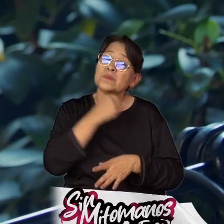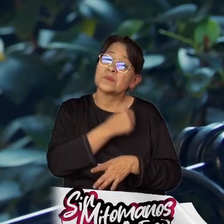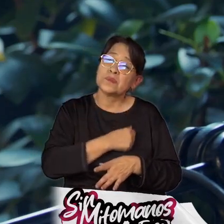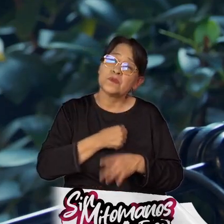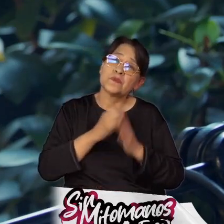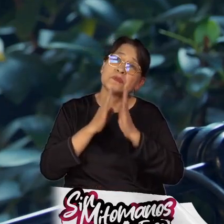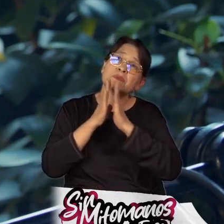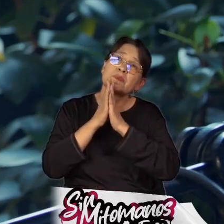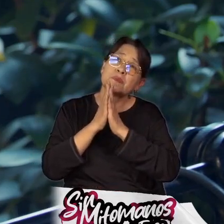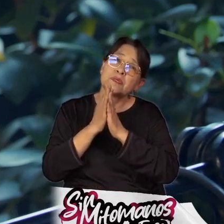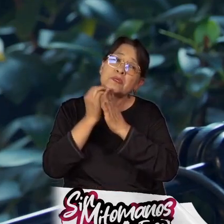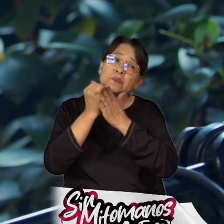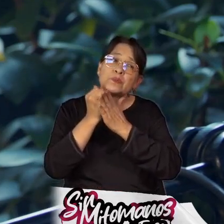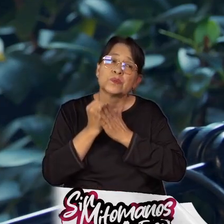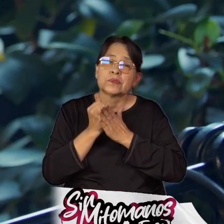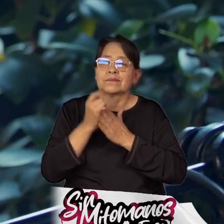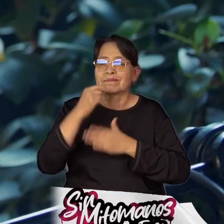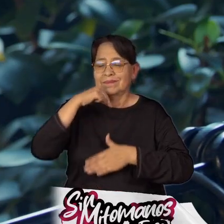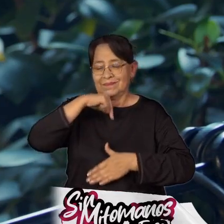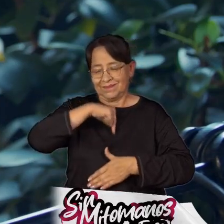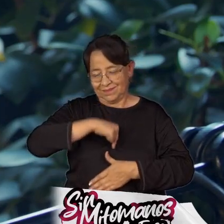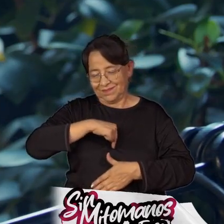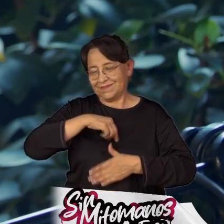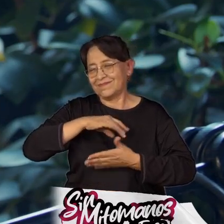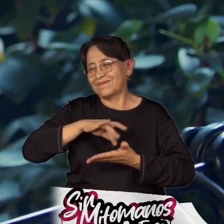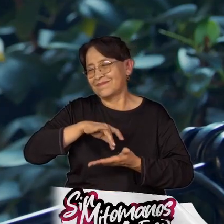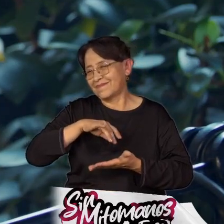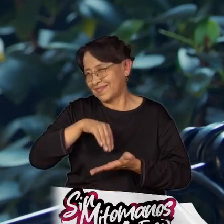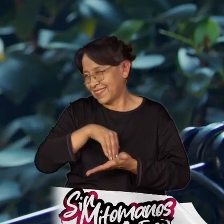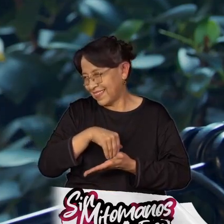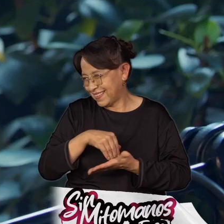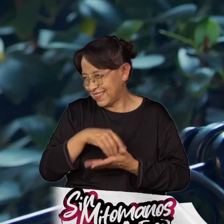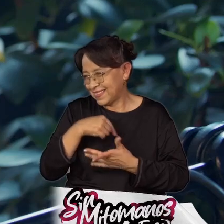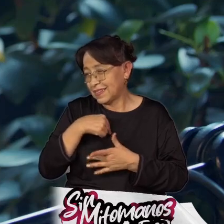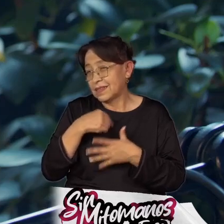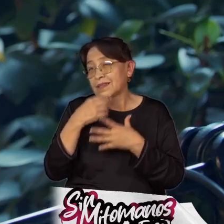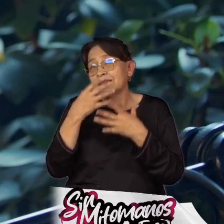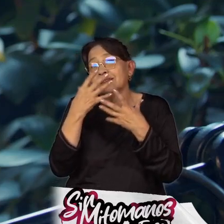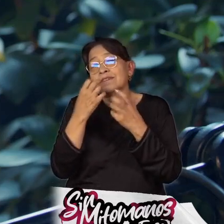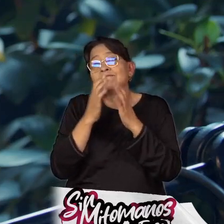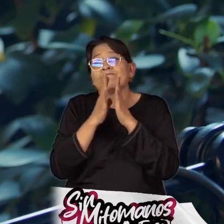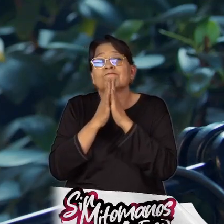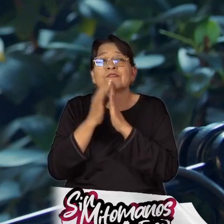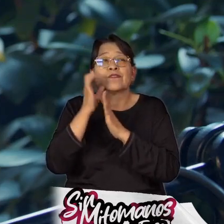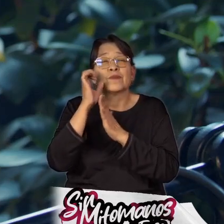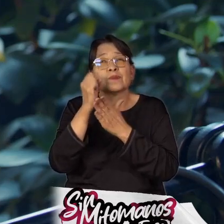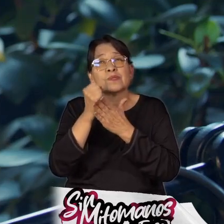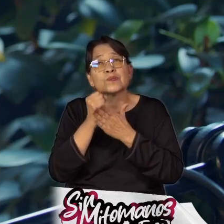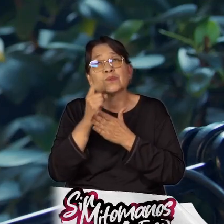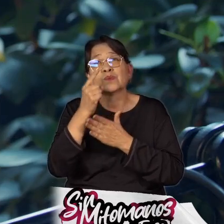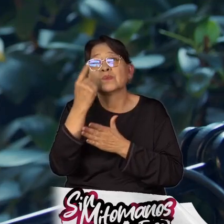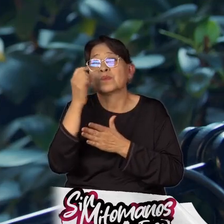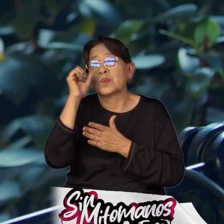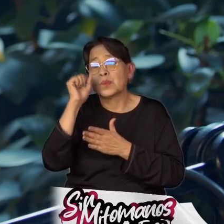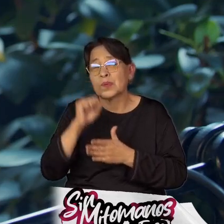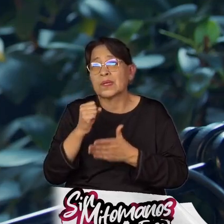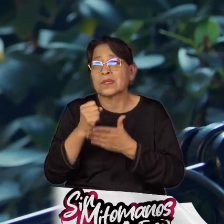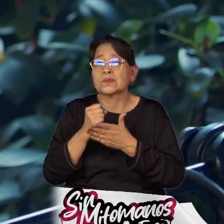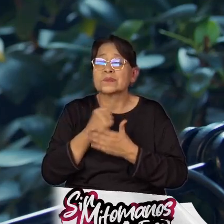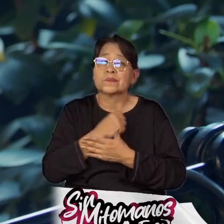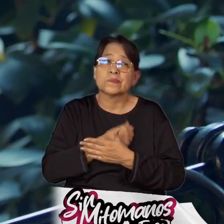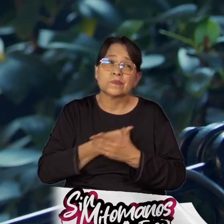justicia, porque ese va a llegar a ser saciado. Ese pobre de espíritu constantemente anhela las cosas del reino de los